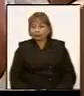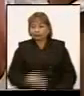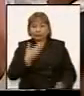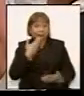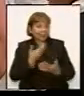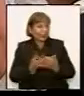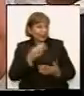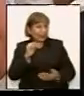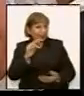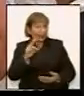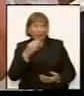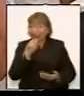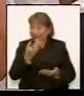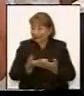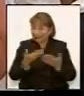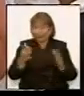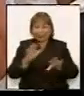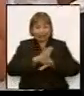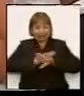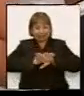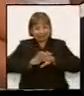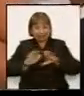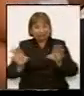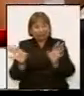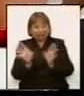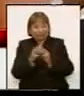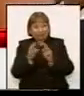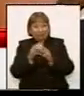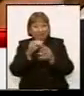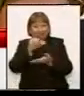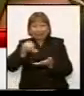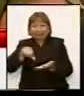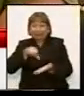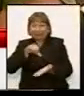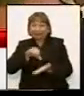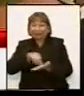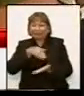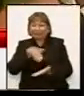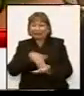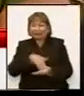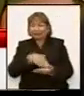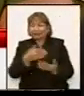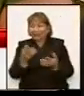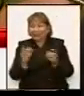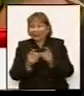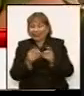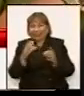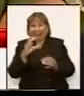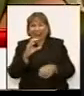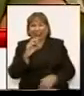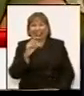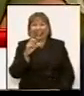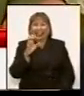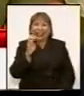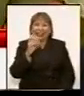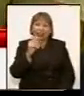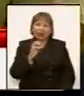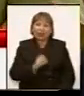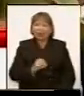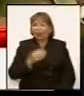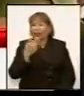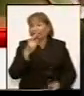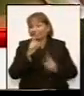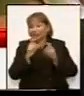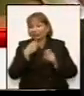Gracias, Mario. Efectivamente, acaba de culminar esta sesión descentralizada, congresista. Nos encontramos con congresista Creighton Galván y congresista.